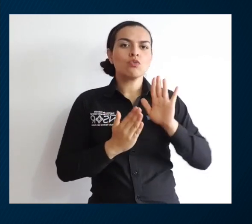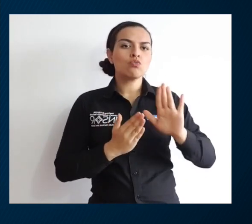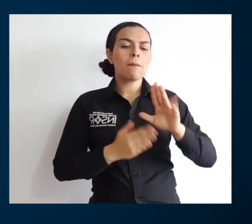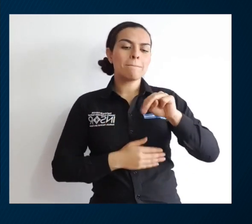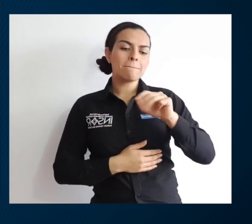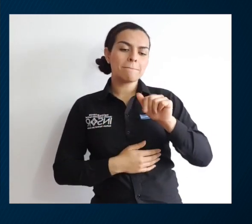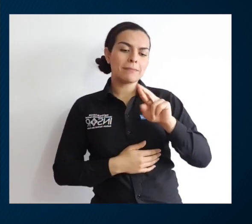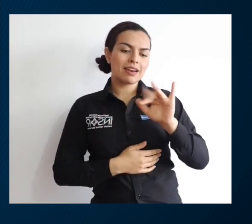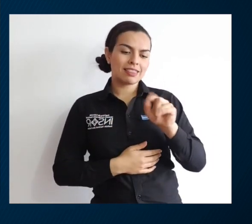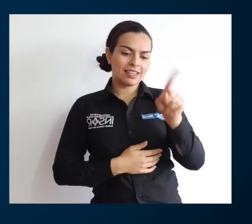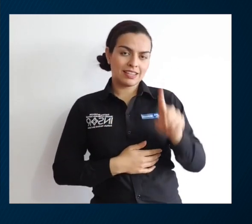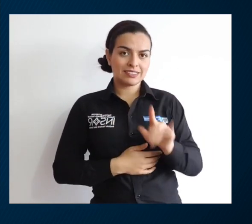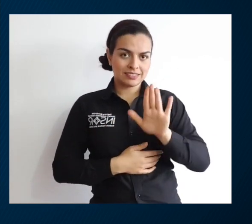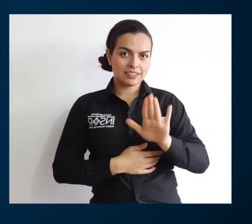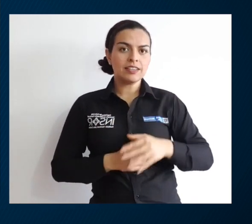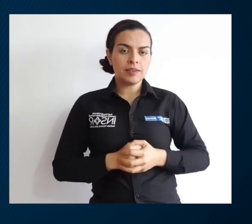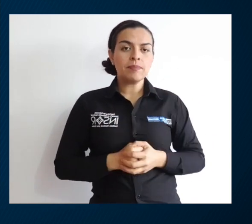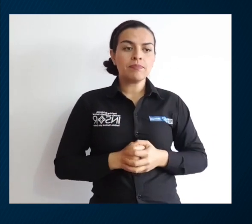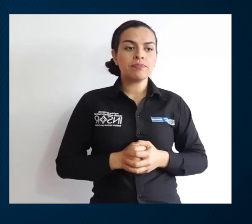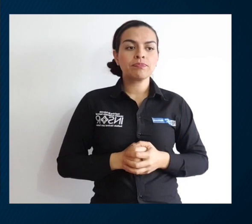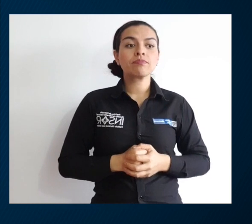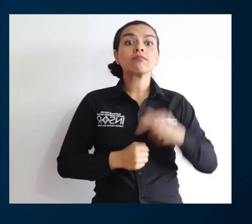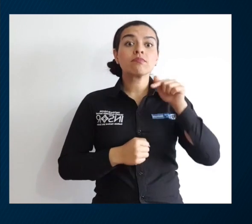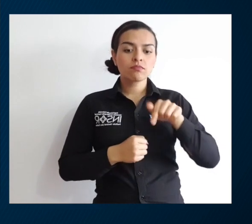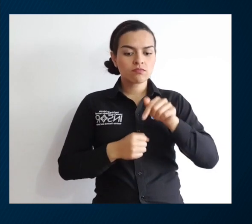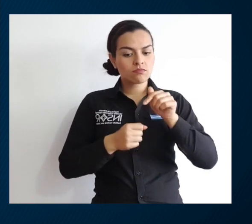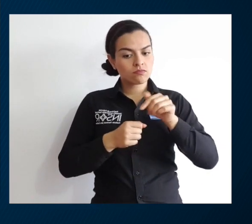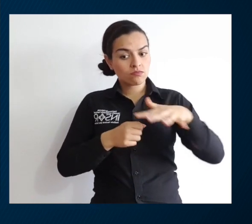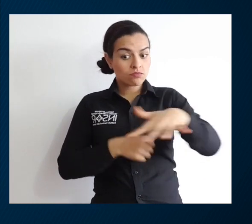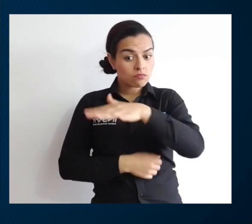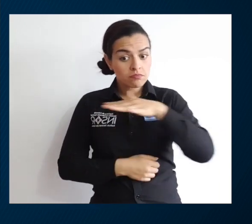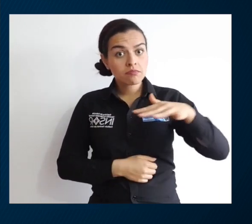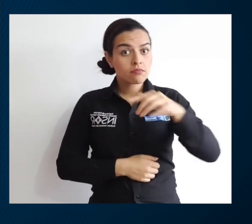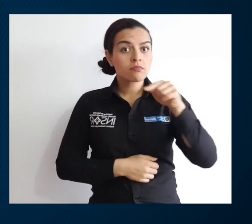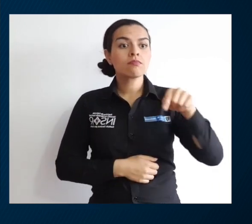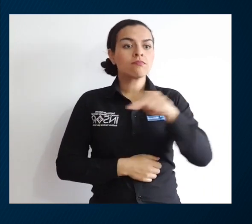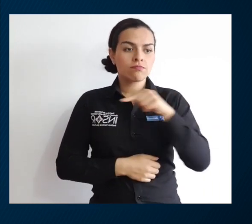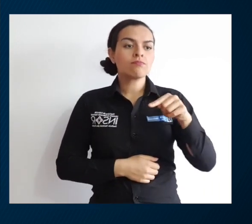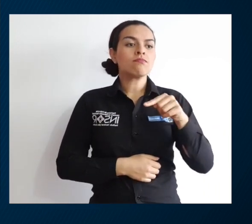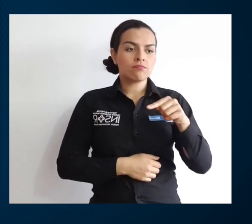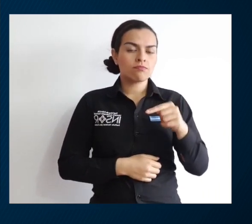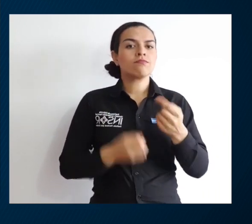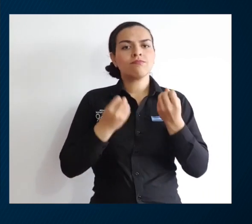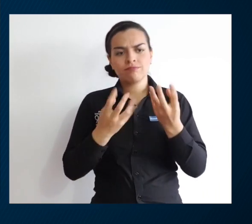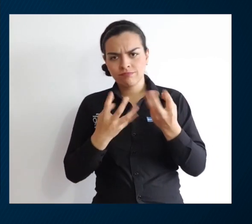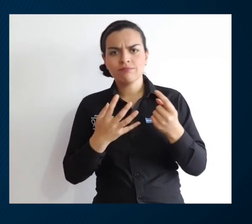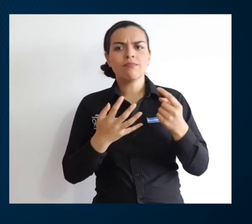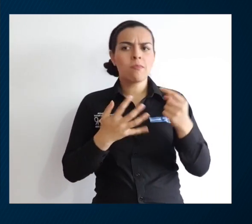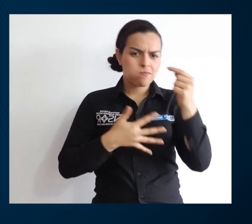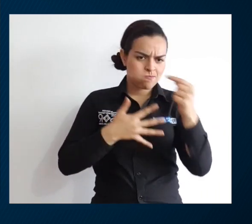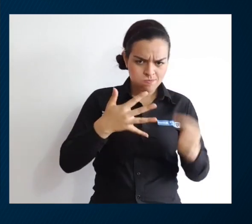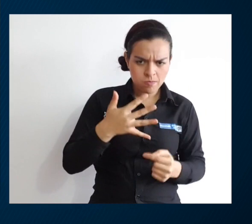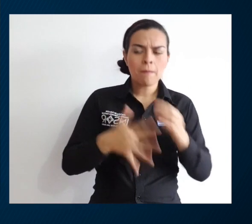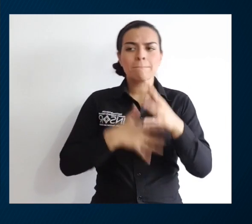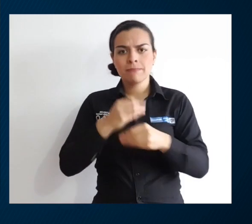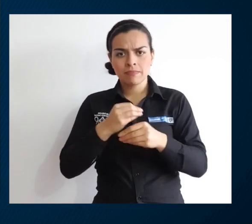ubicada la institución educativa digital República Bolivariana de Venezuela. Está ubicada en la localidad de Los Mártires, en pleno barrio Santa Fe.